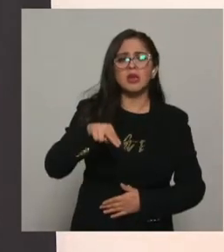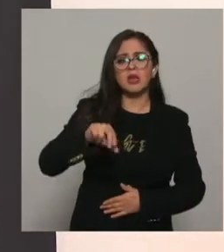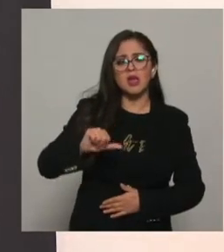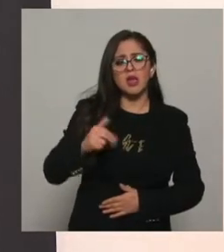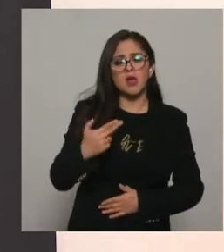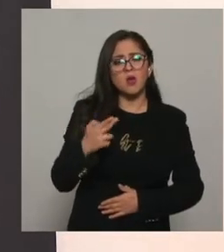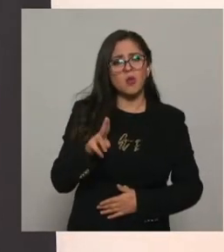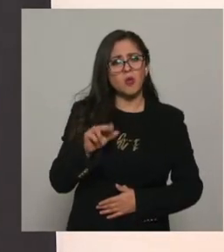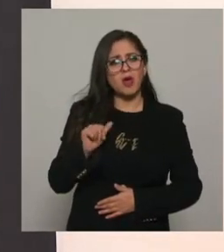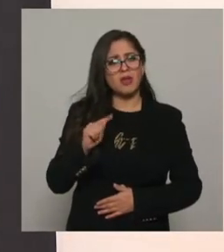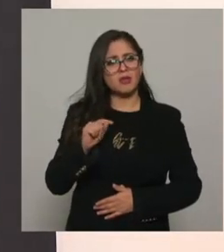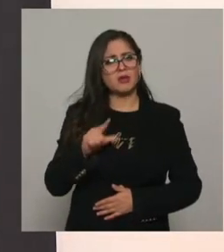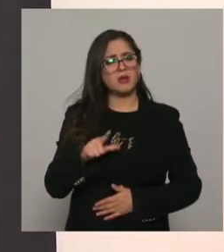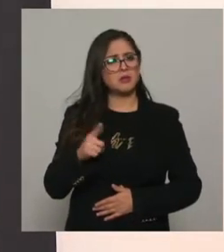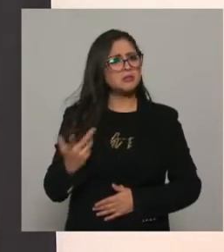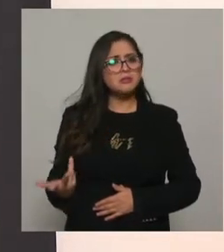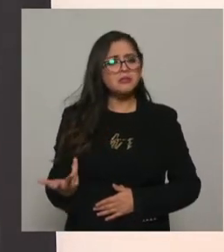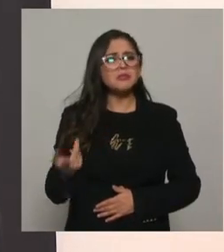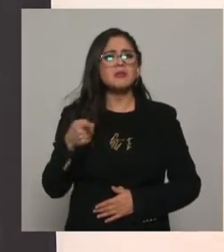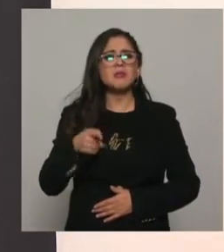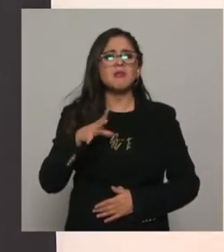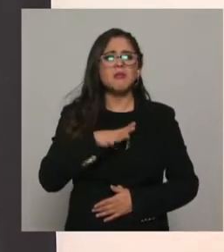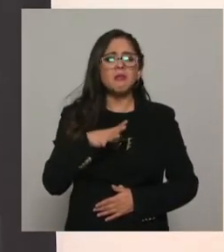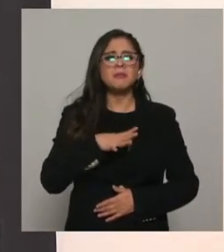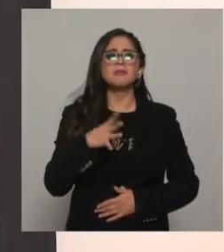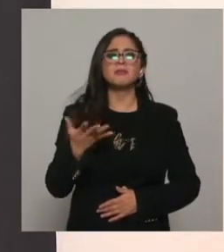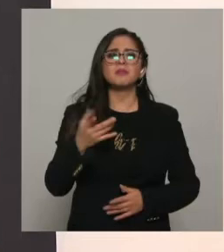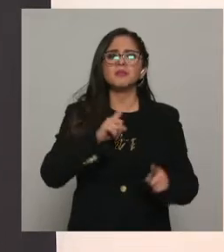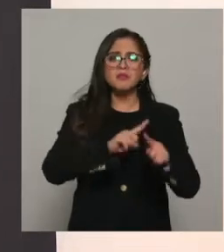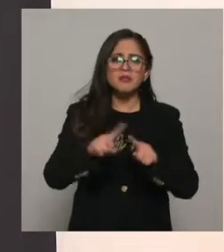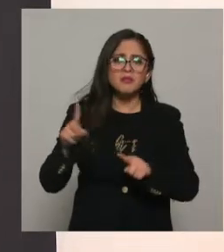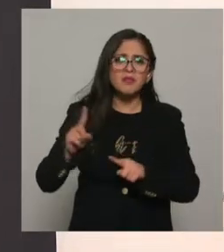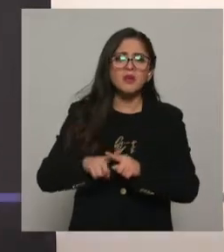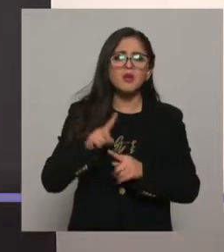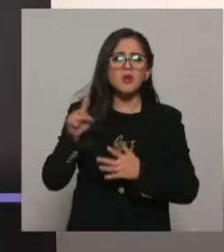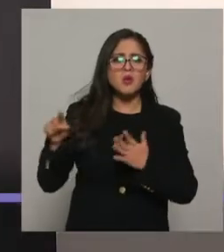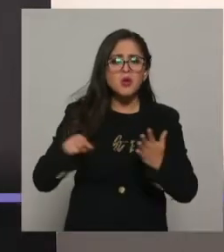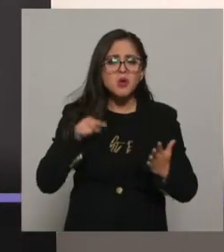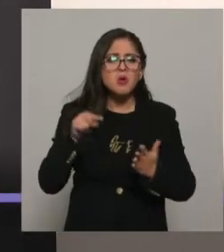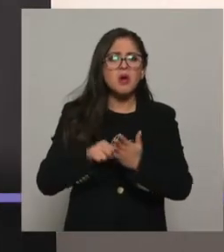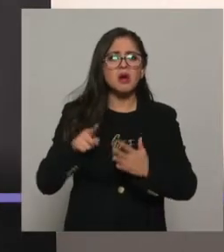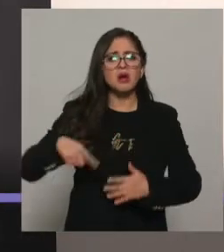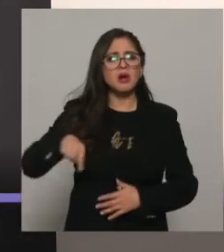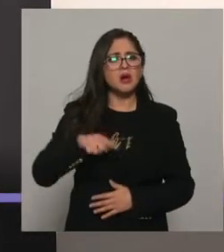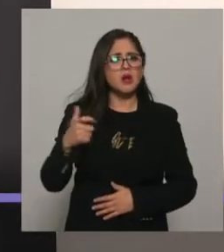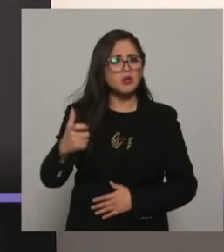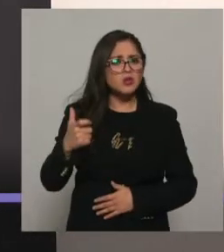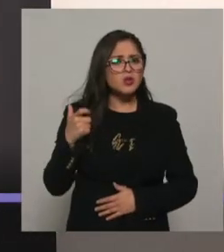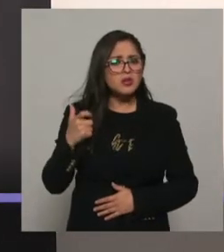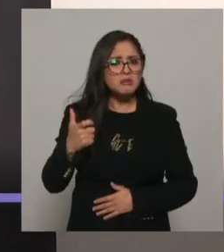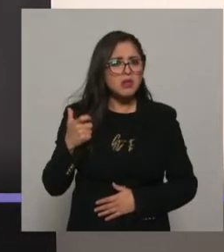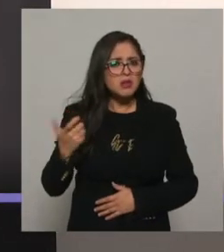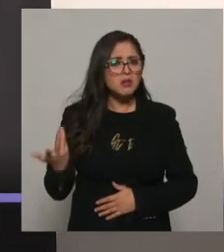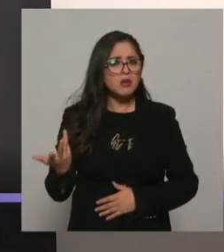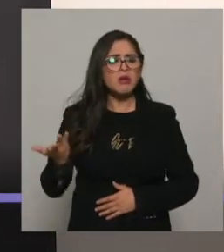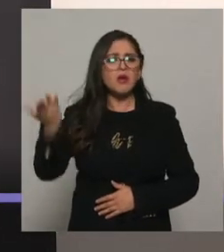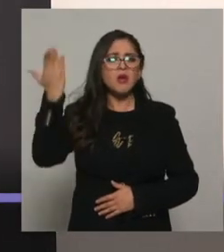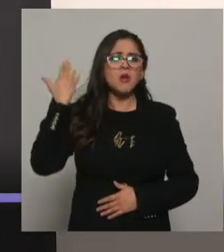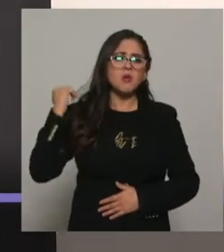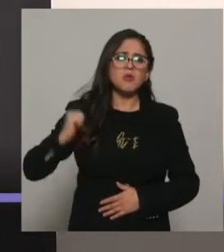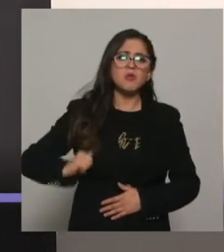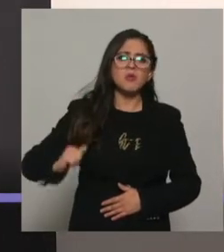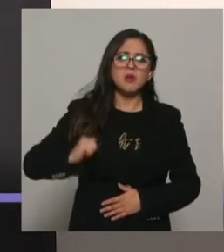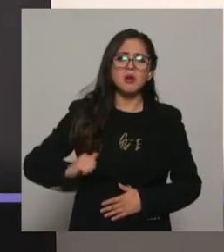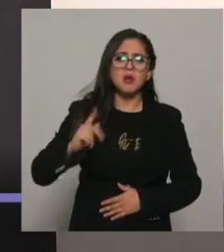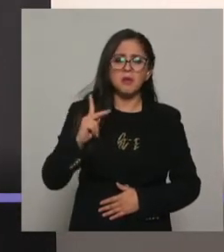se establecieron realmente en todo lo que son los canales de Xochimilco. Esto viene desde la prehispanidad, que